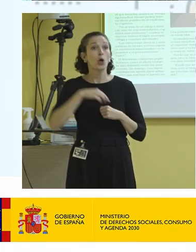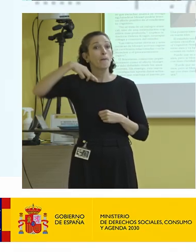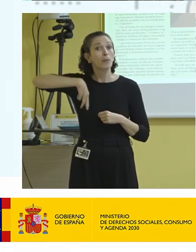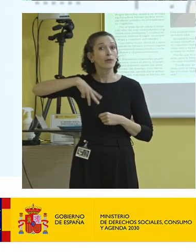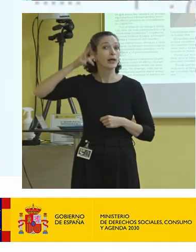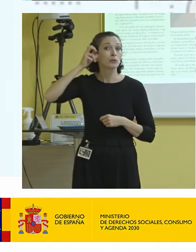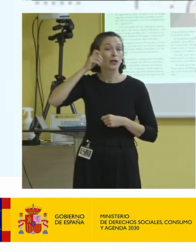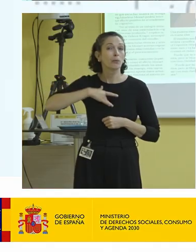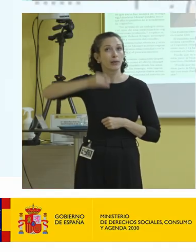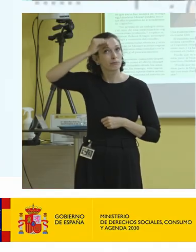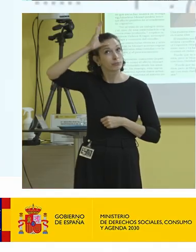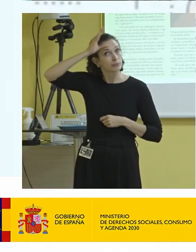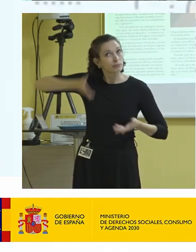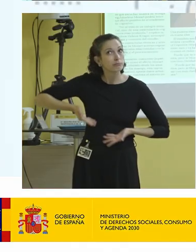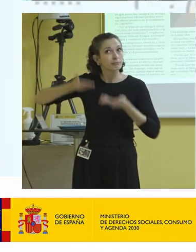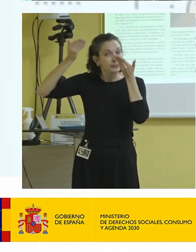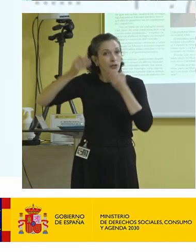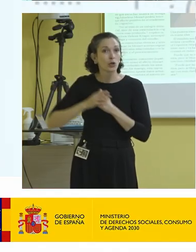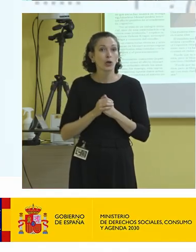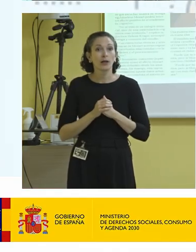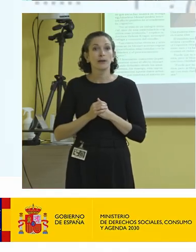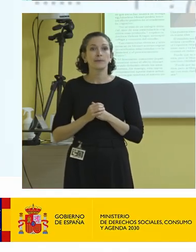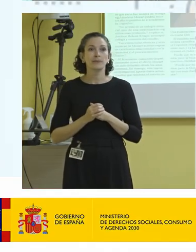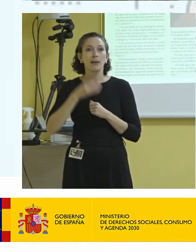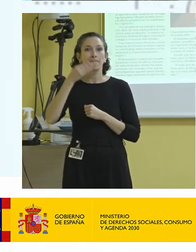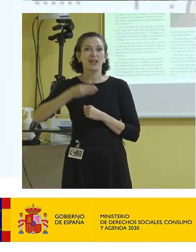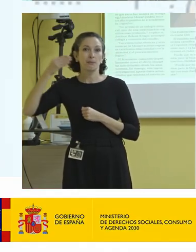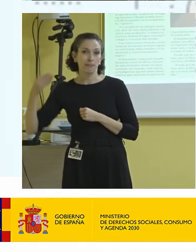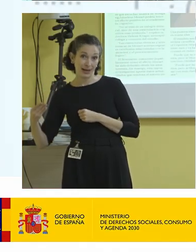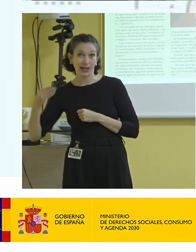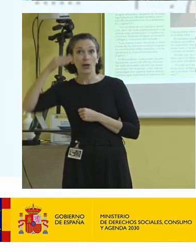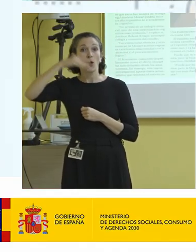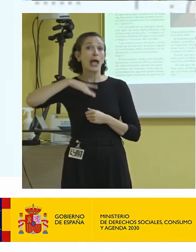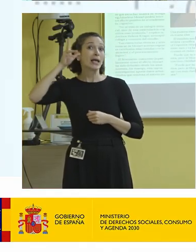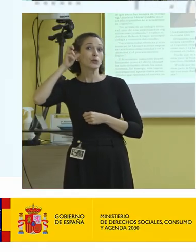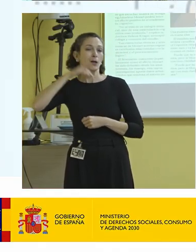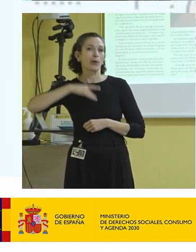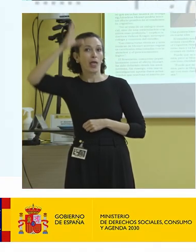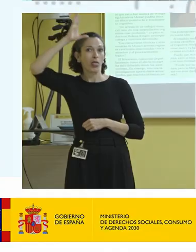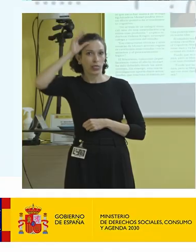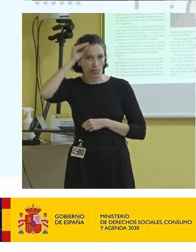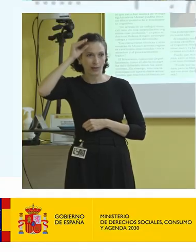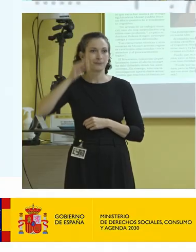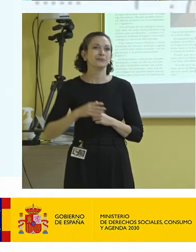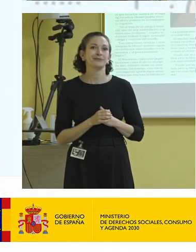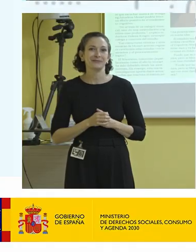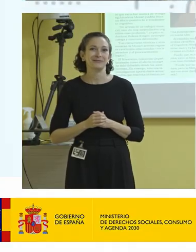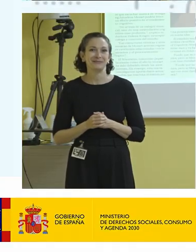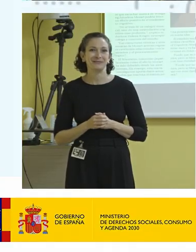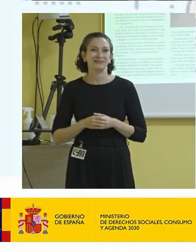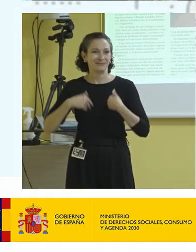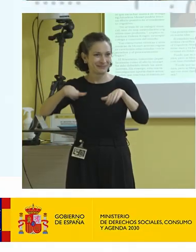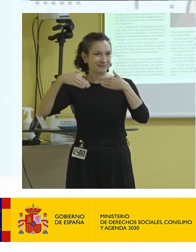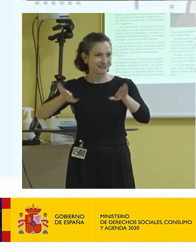la inteligencia o escuchar a Bad Bunny podría reducir la inteligencia. Venga, os dejo